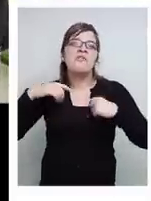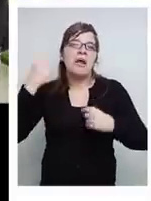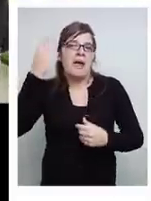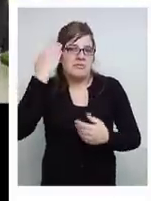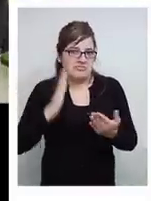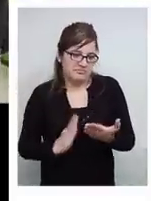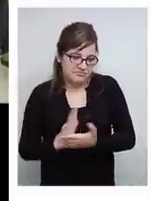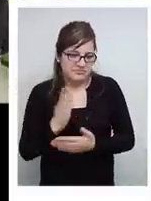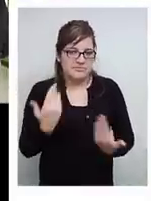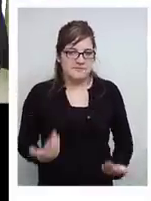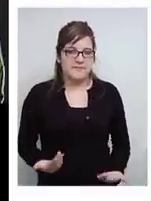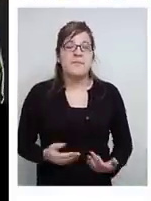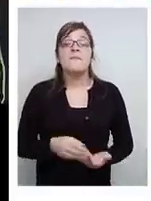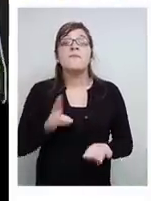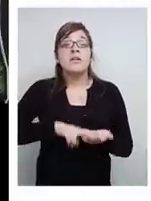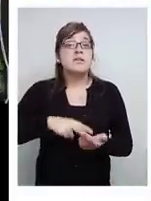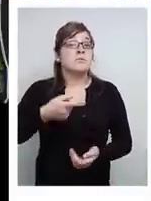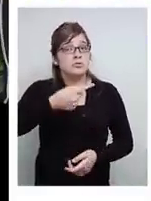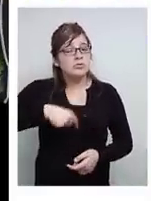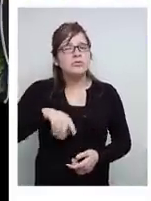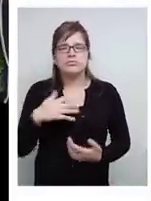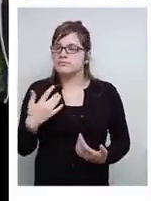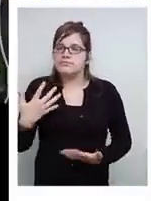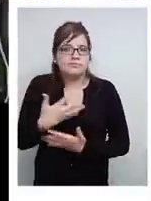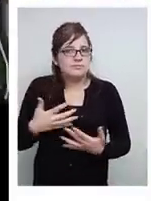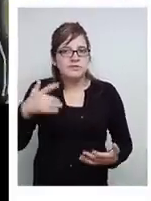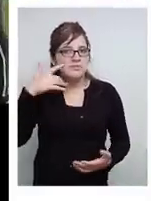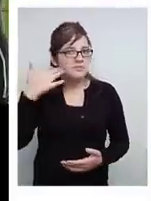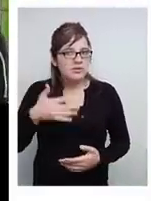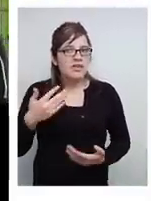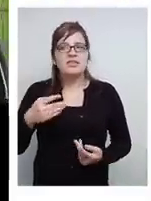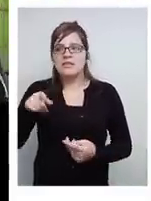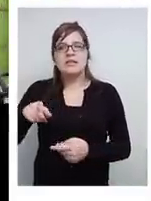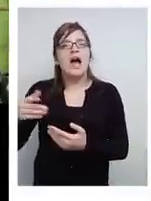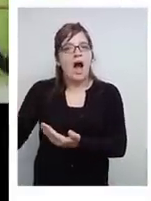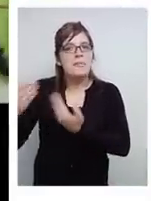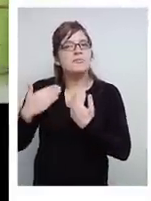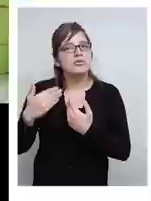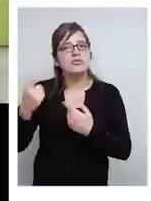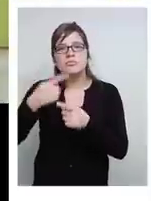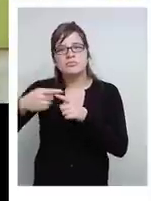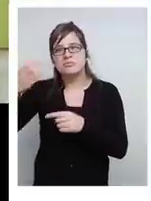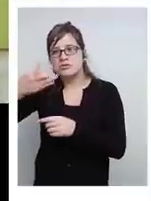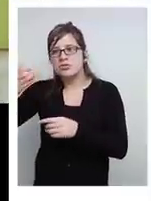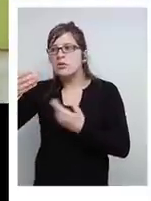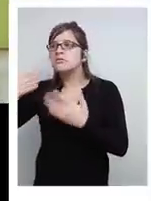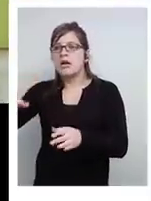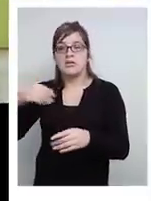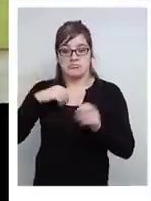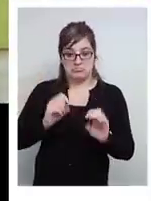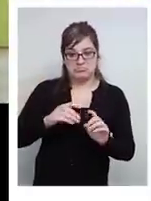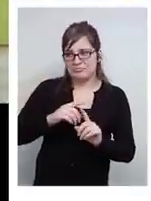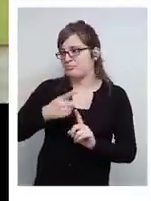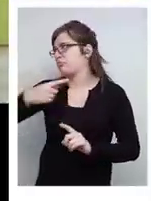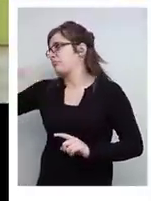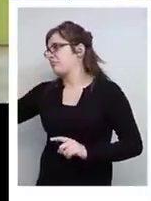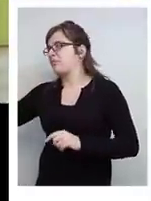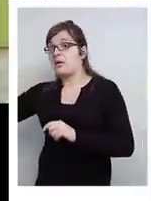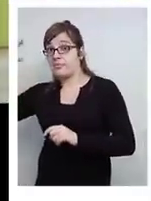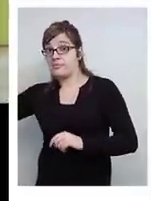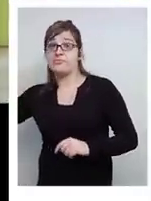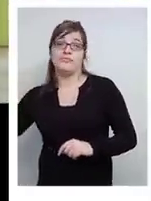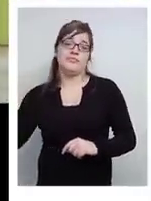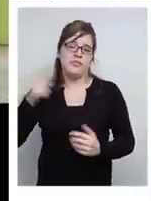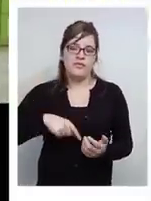sido fundamental el apoyo de los que se han ido, porque de esa manera nos vamos manteniendo al